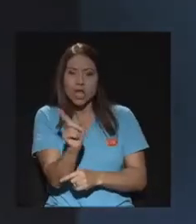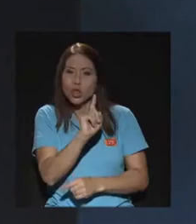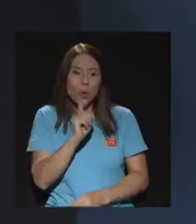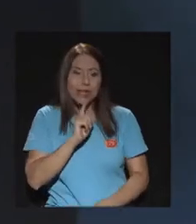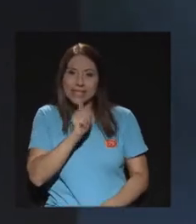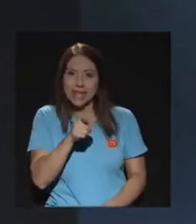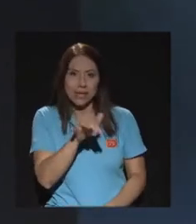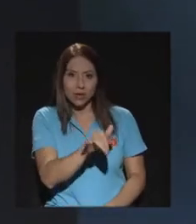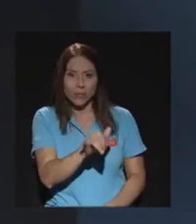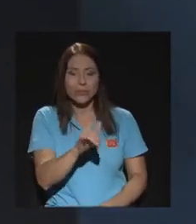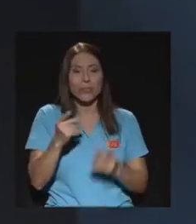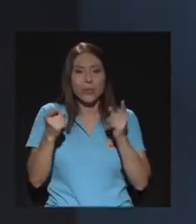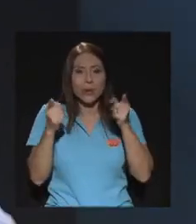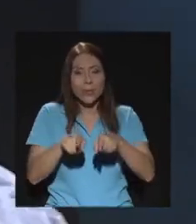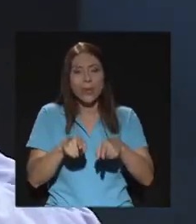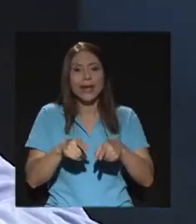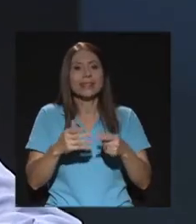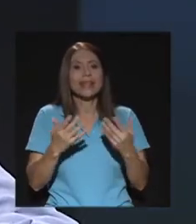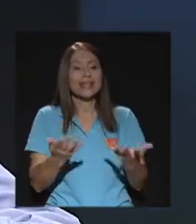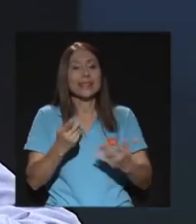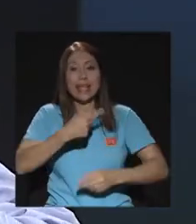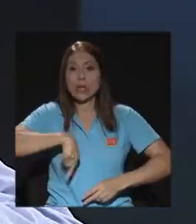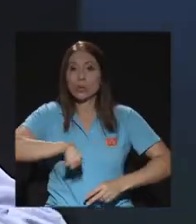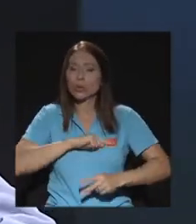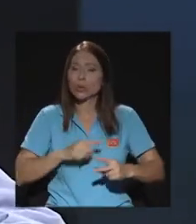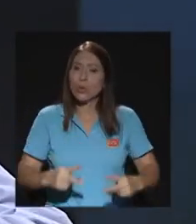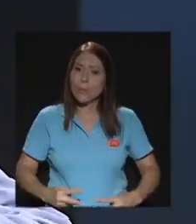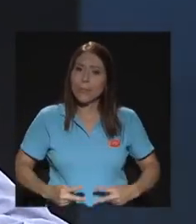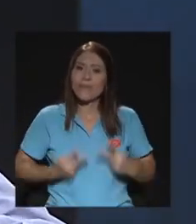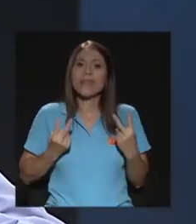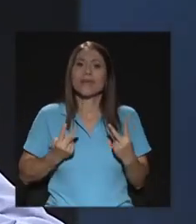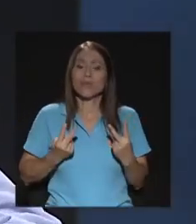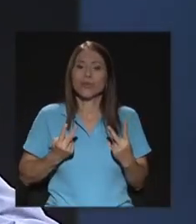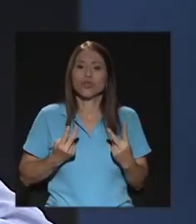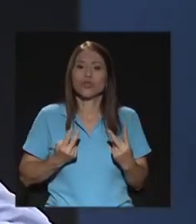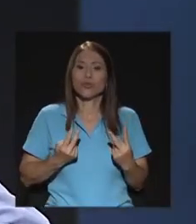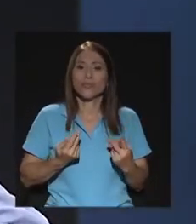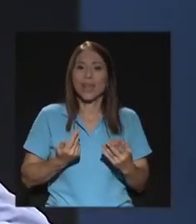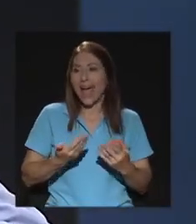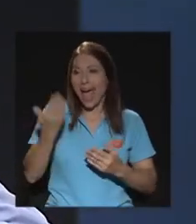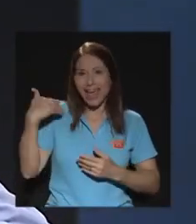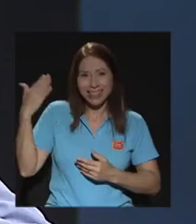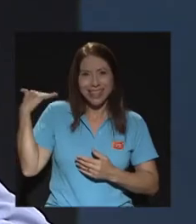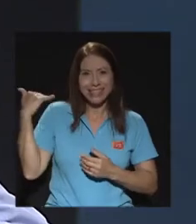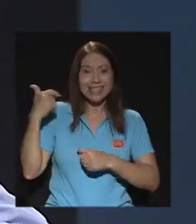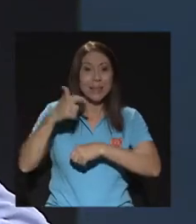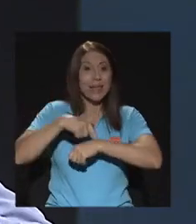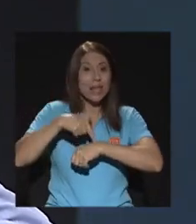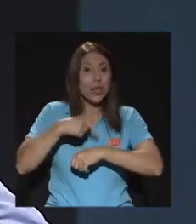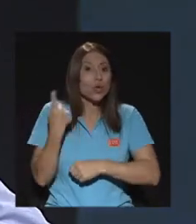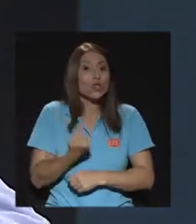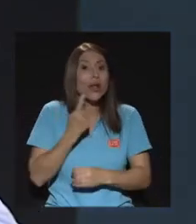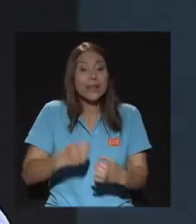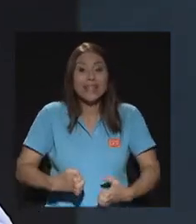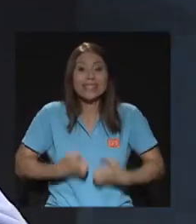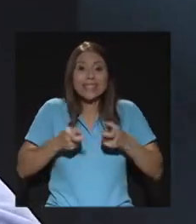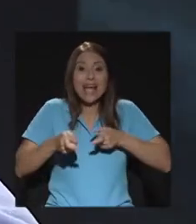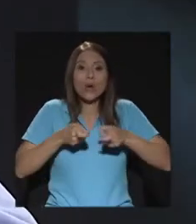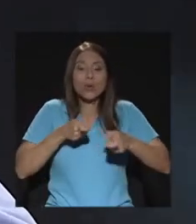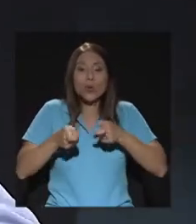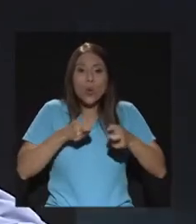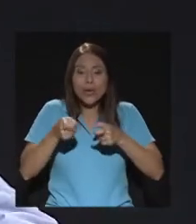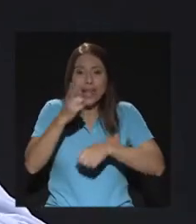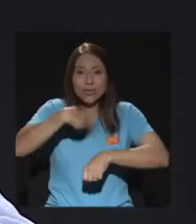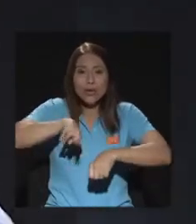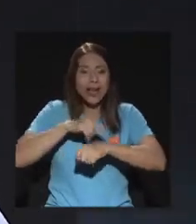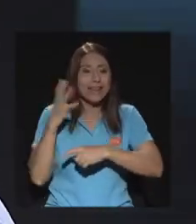cierto. Lo que pasa es que vivimos antes el periodo en que solamente existía control nacional de radio. Es